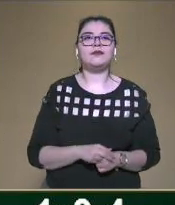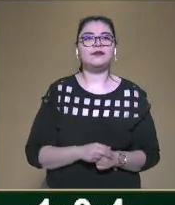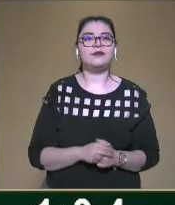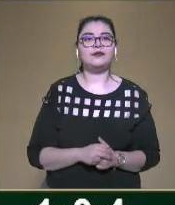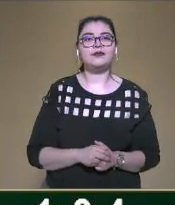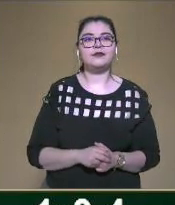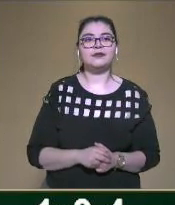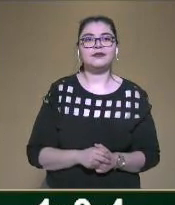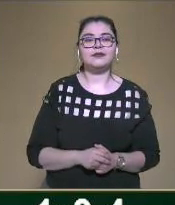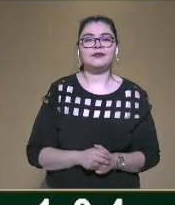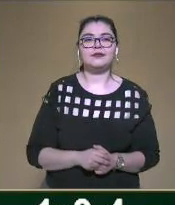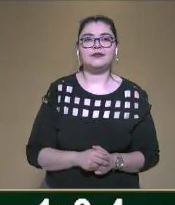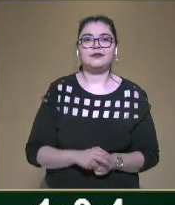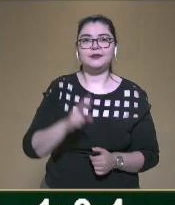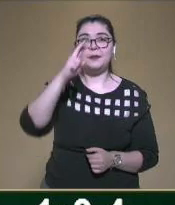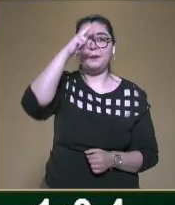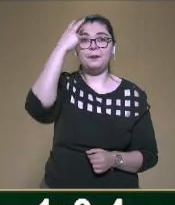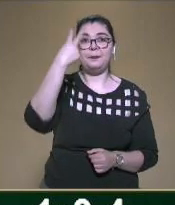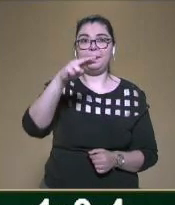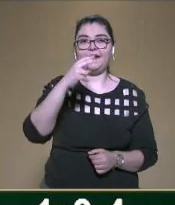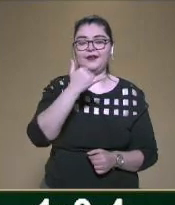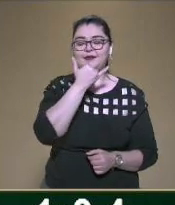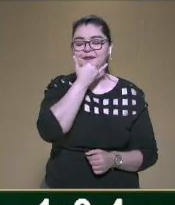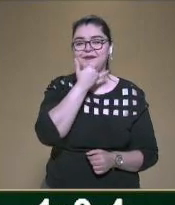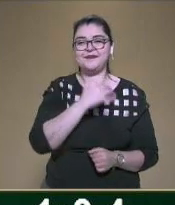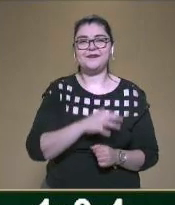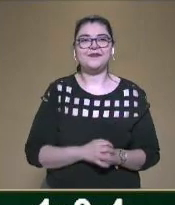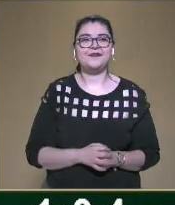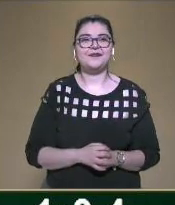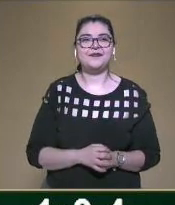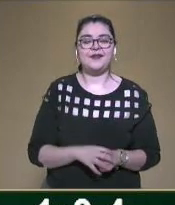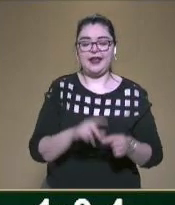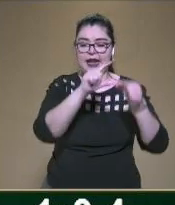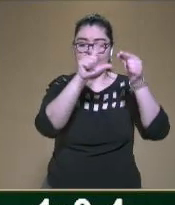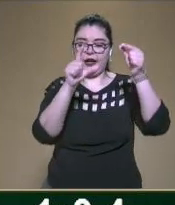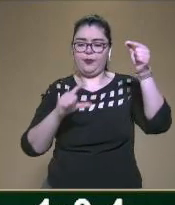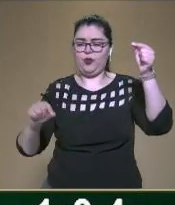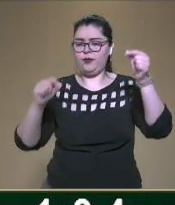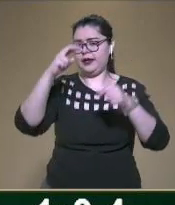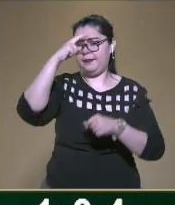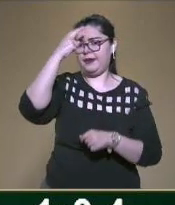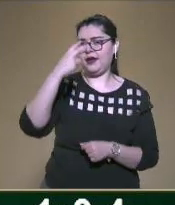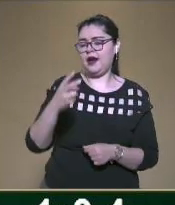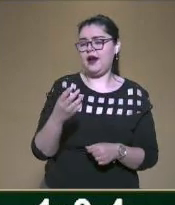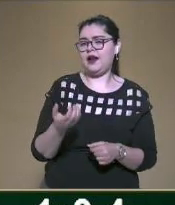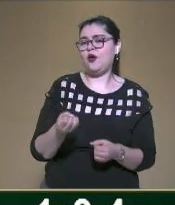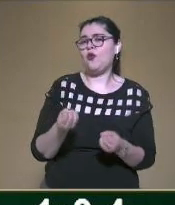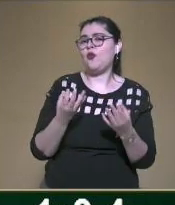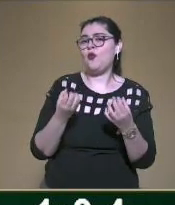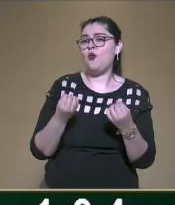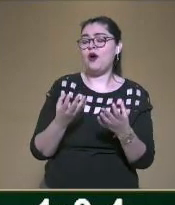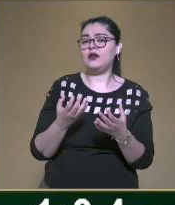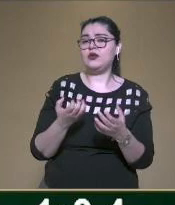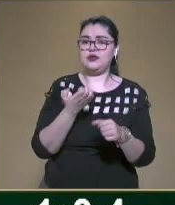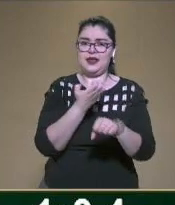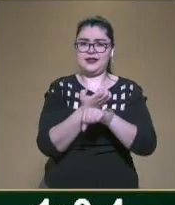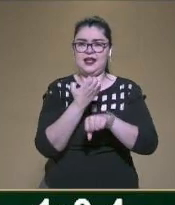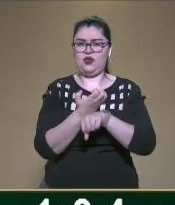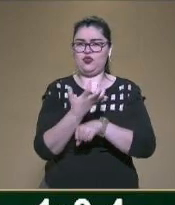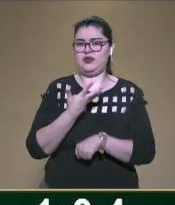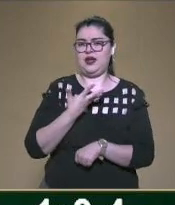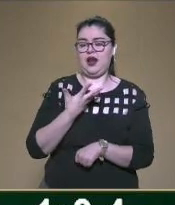este momento. La República Mexicana, ¿con cuántos estados, maestro? Tiene 32